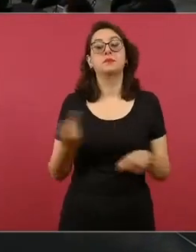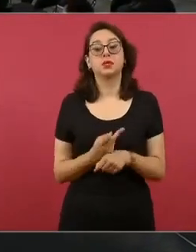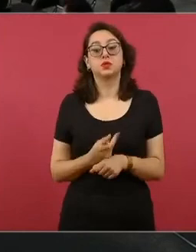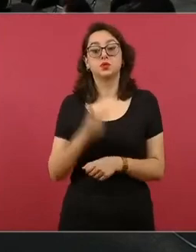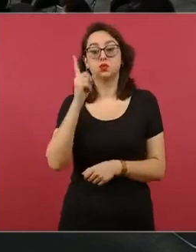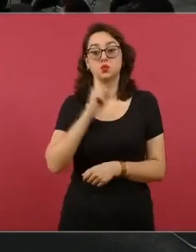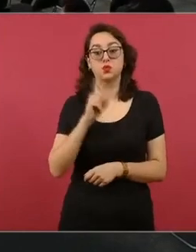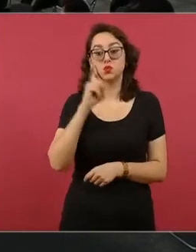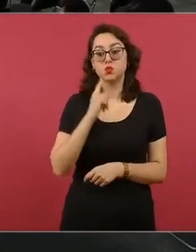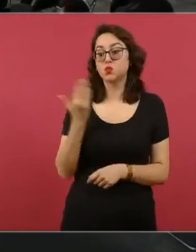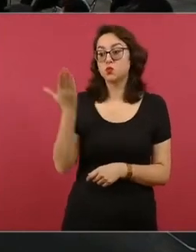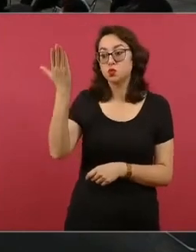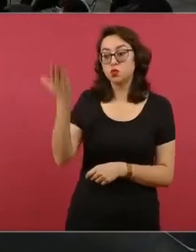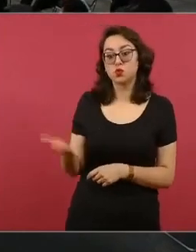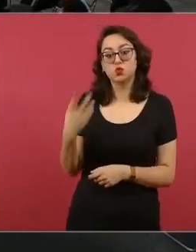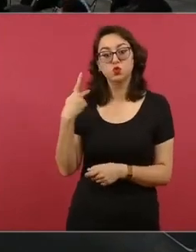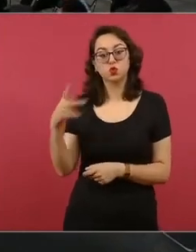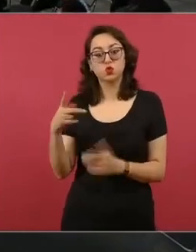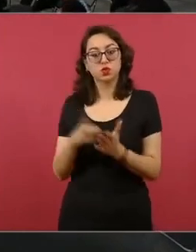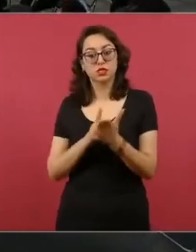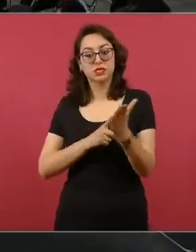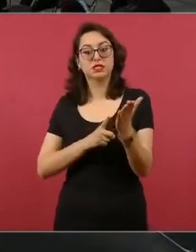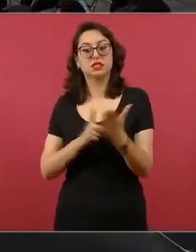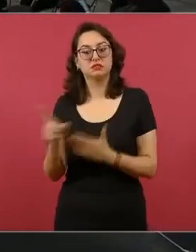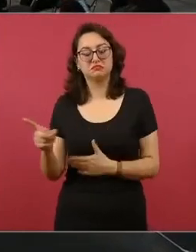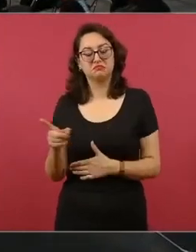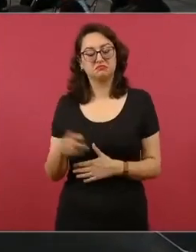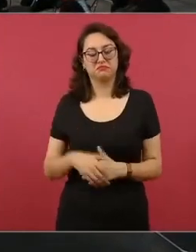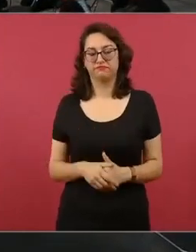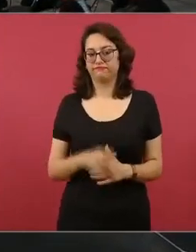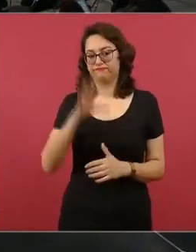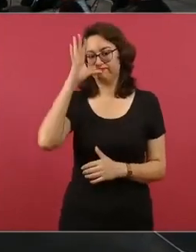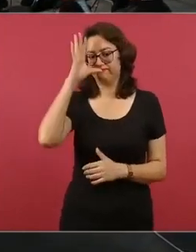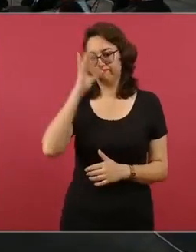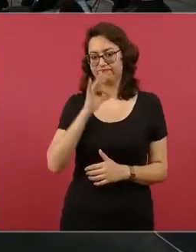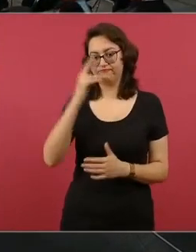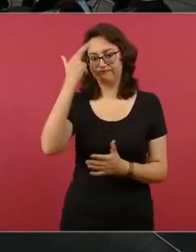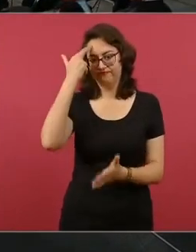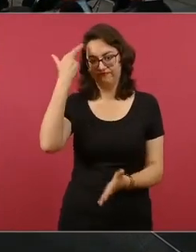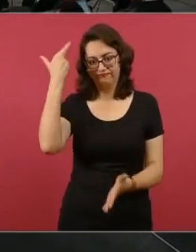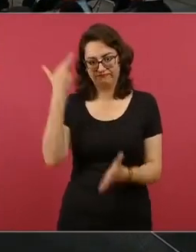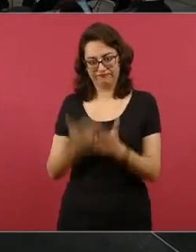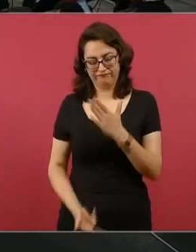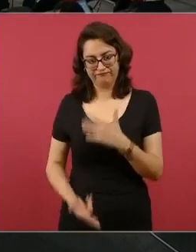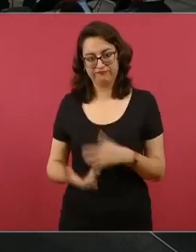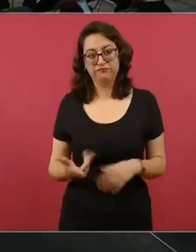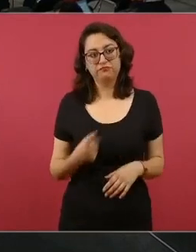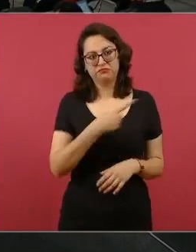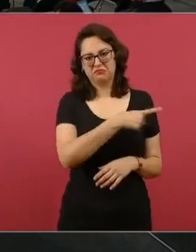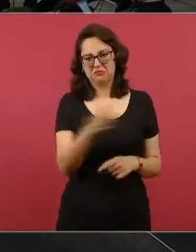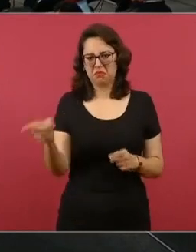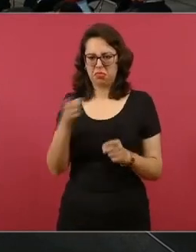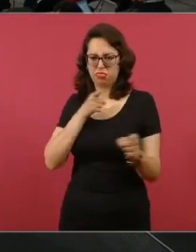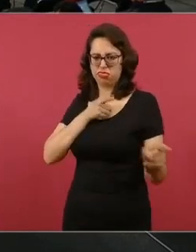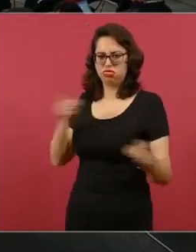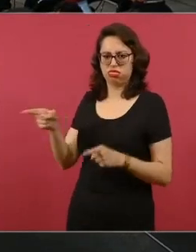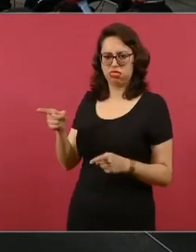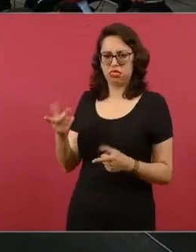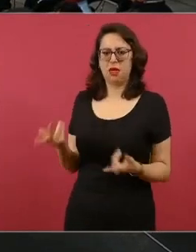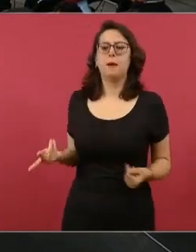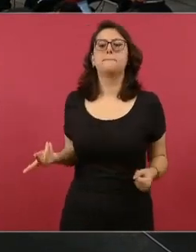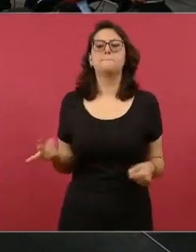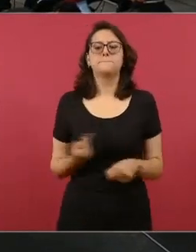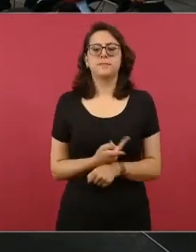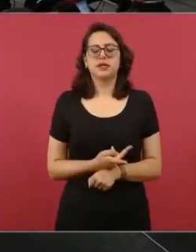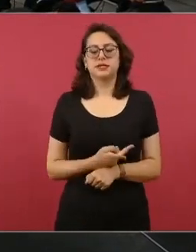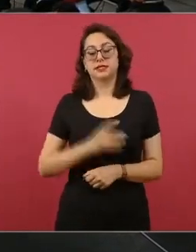país que han sido restringidas de sus derechos y violentadas hasta verbalmente por funcionarios insensibles. La pregunta